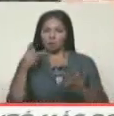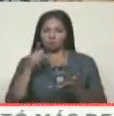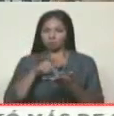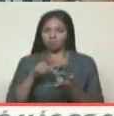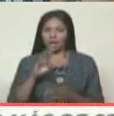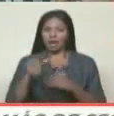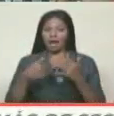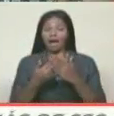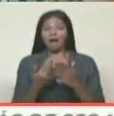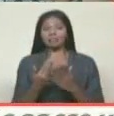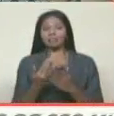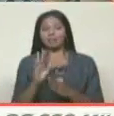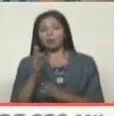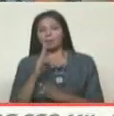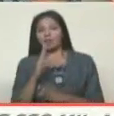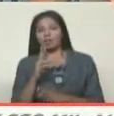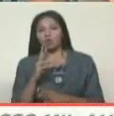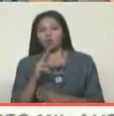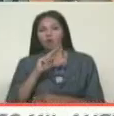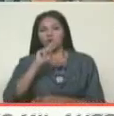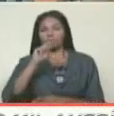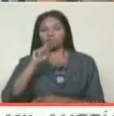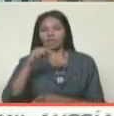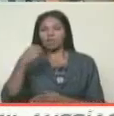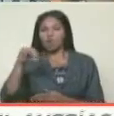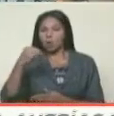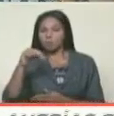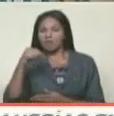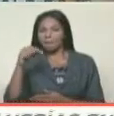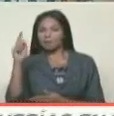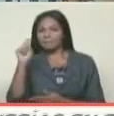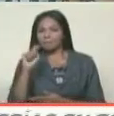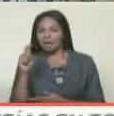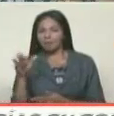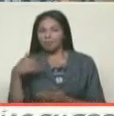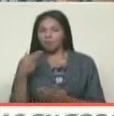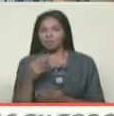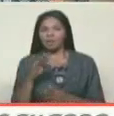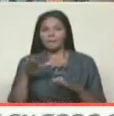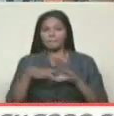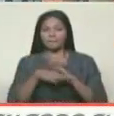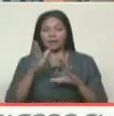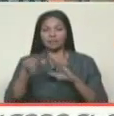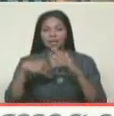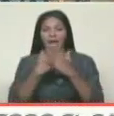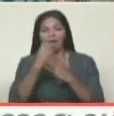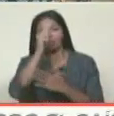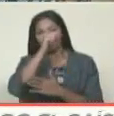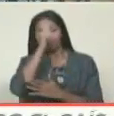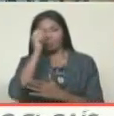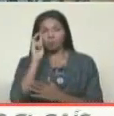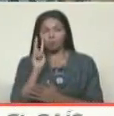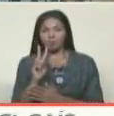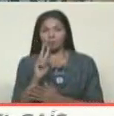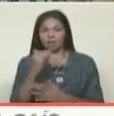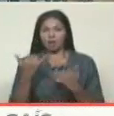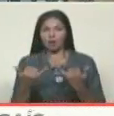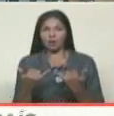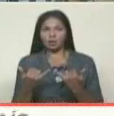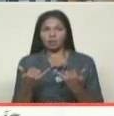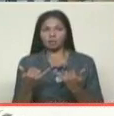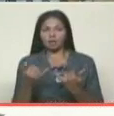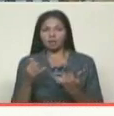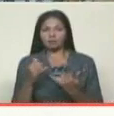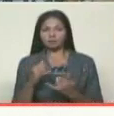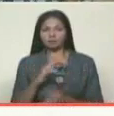estar abierta hasta mediados del mes de noviembre. Puede venir todo tipo de público de martes a domingo. O sea que vamos a observar aquí, vamos a observar una especie de